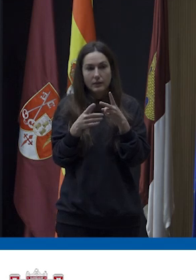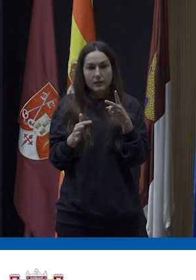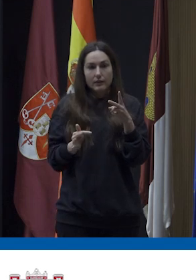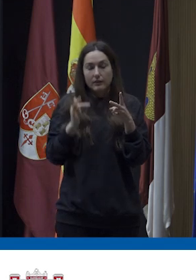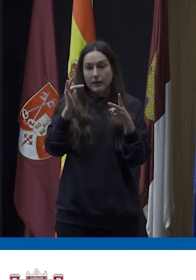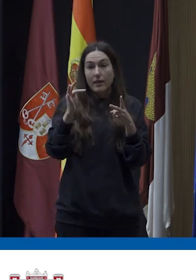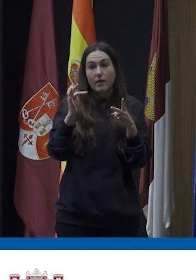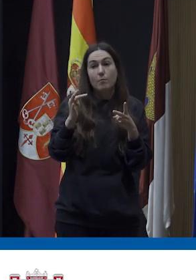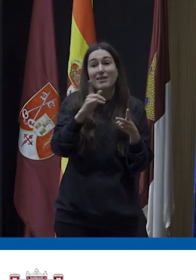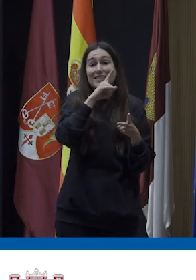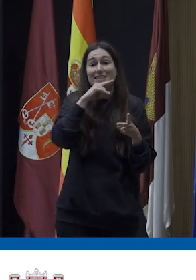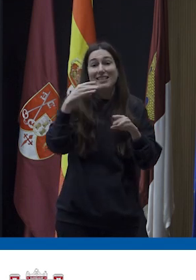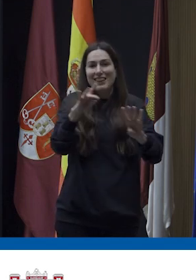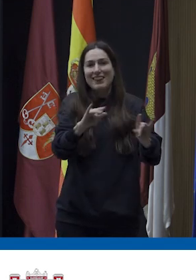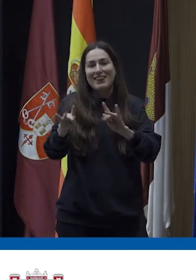a diabetes